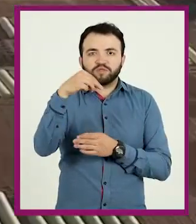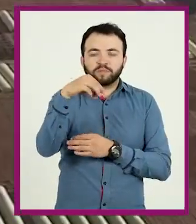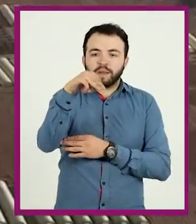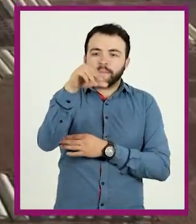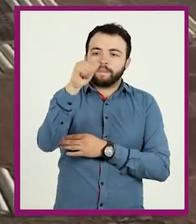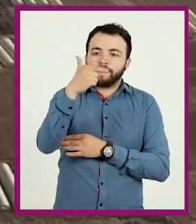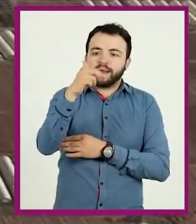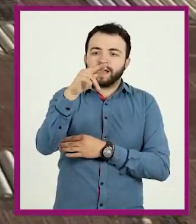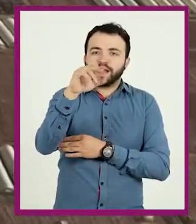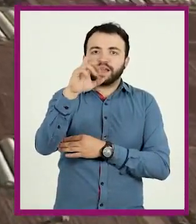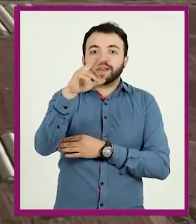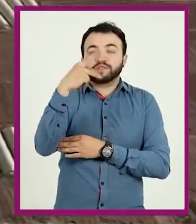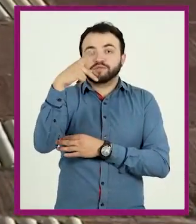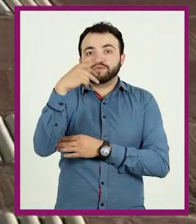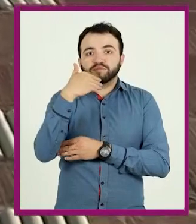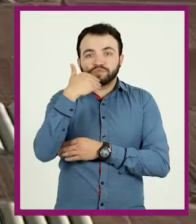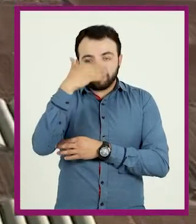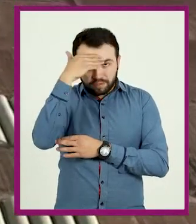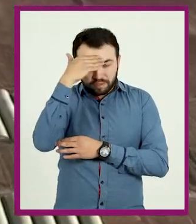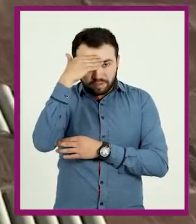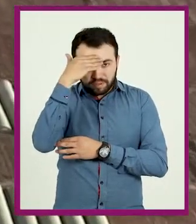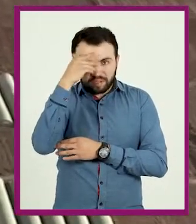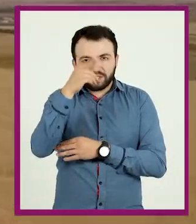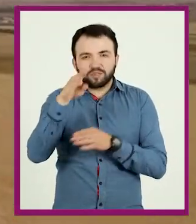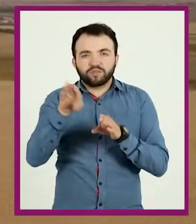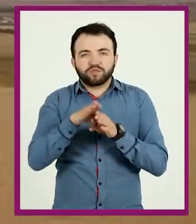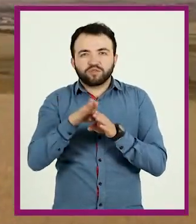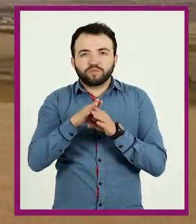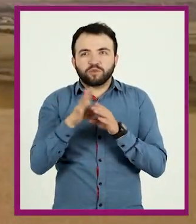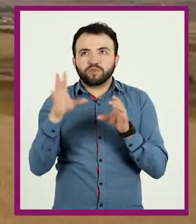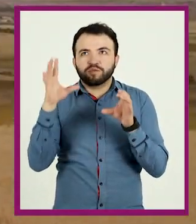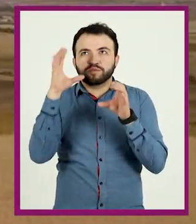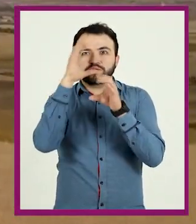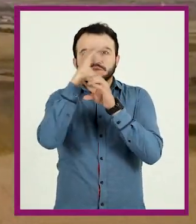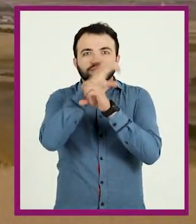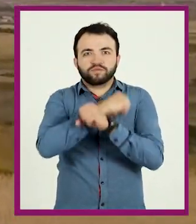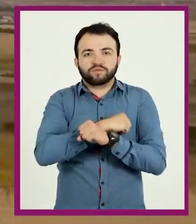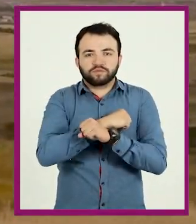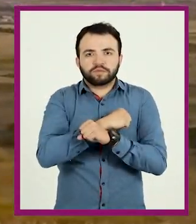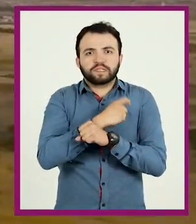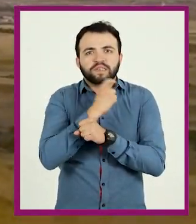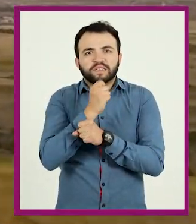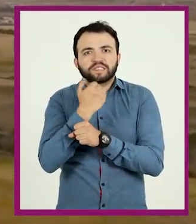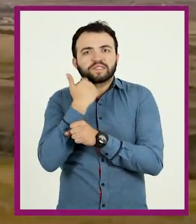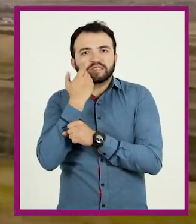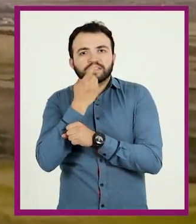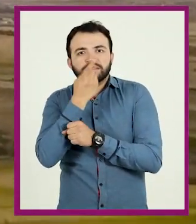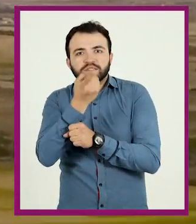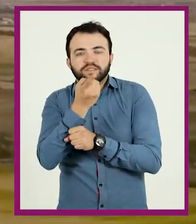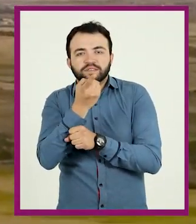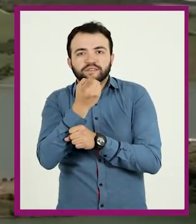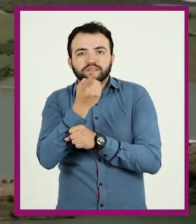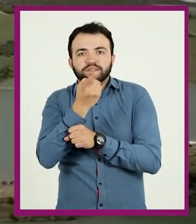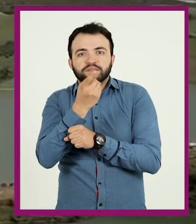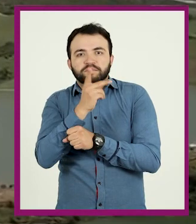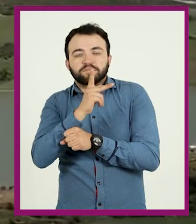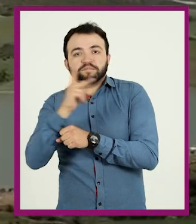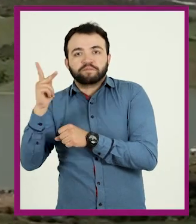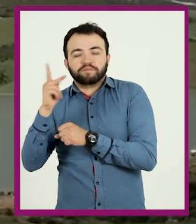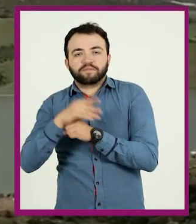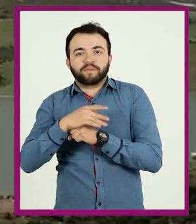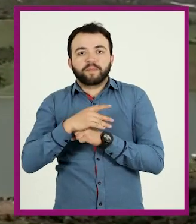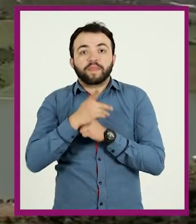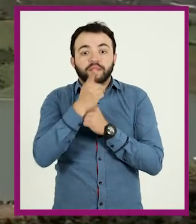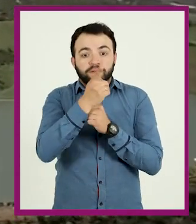Magreb, palabra árabe que significa por donde se oculta el sol, es decir, el poniente. Así,